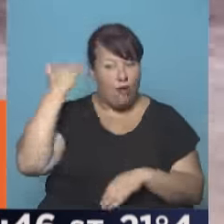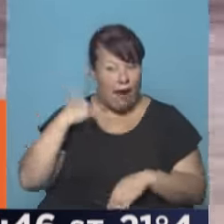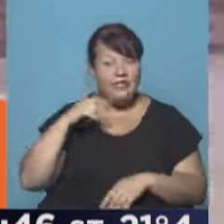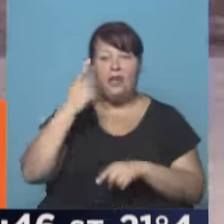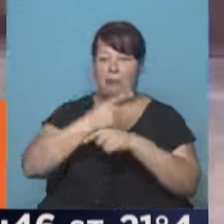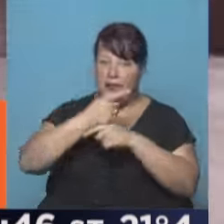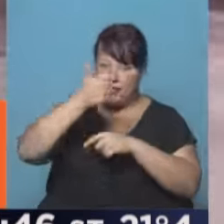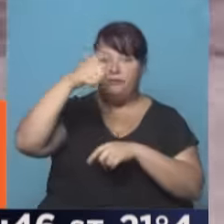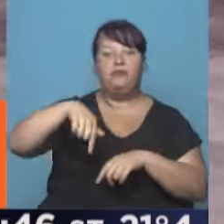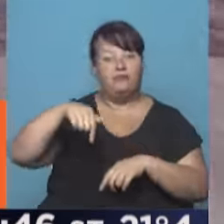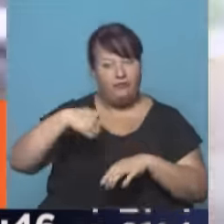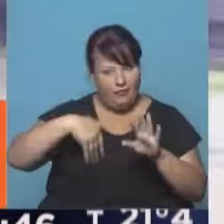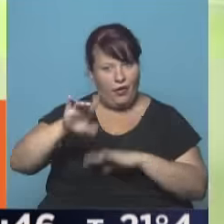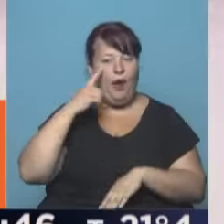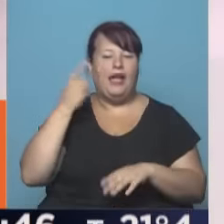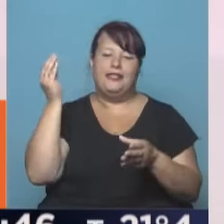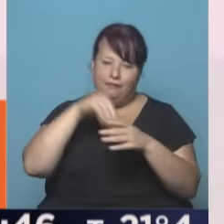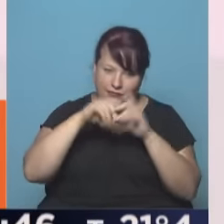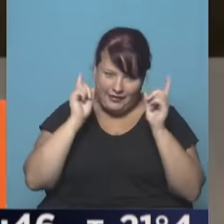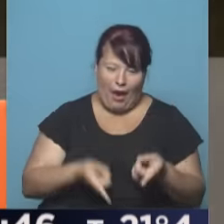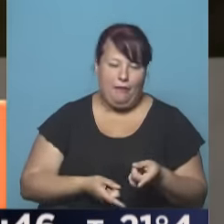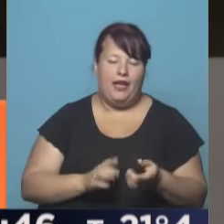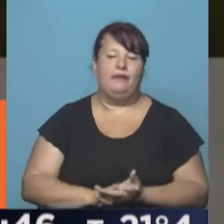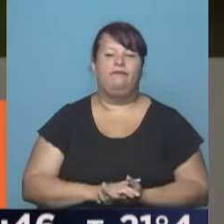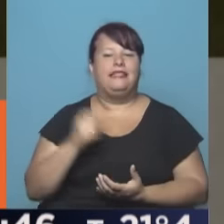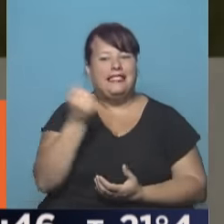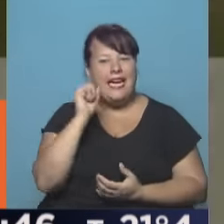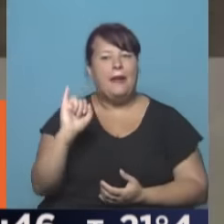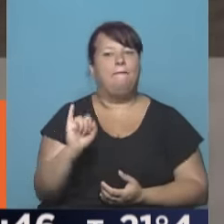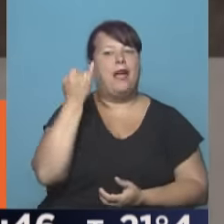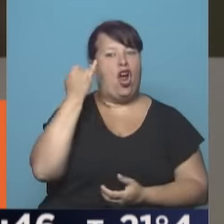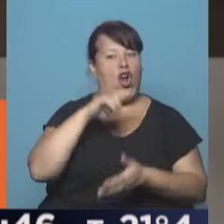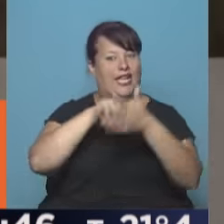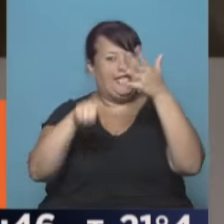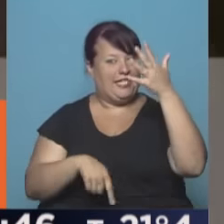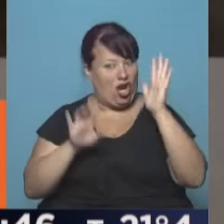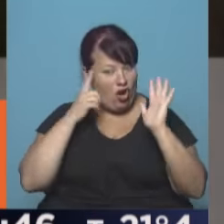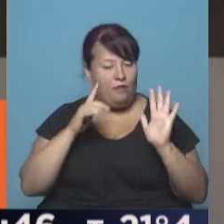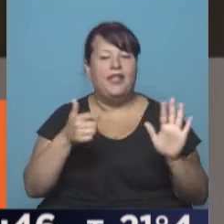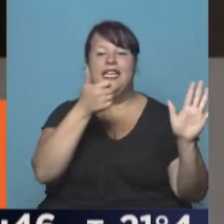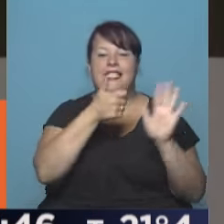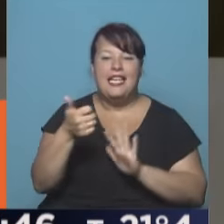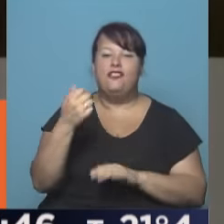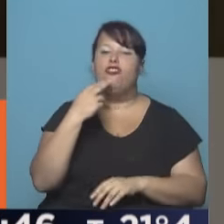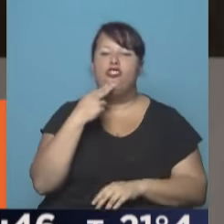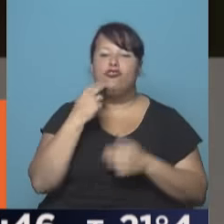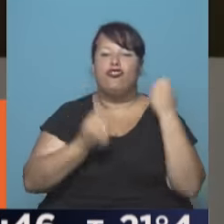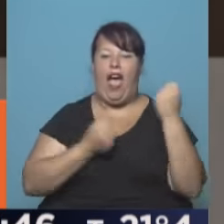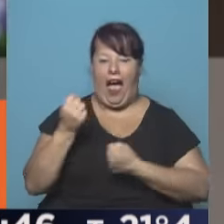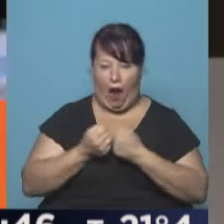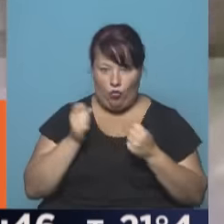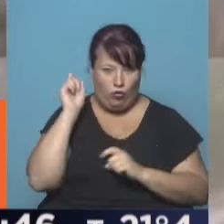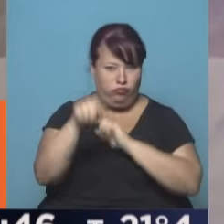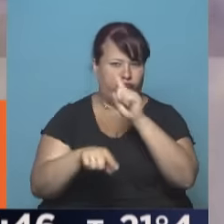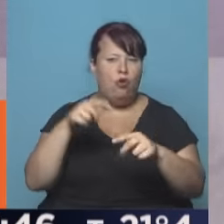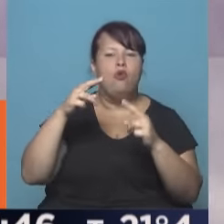de los primeros y que esta vez apuesta a estar incluso dentro de los mejores 5 ubicados. 611 vehículos llegaron